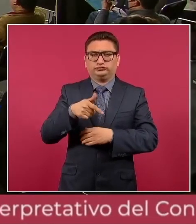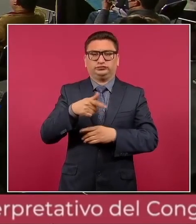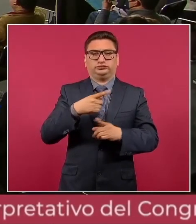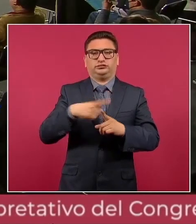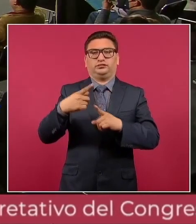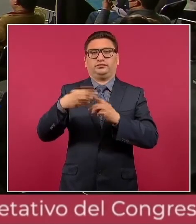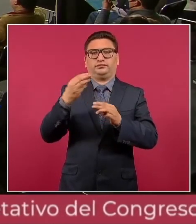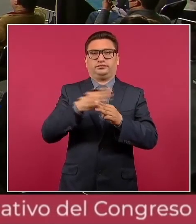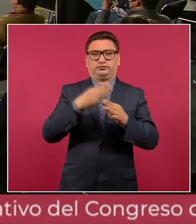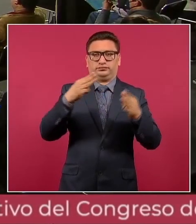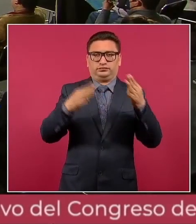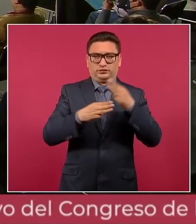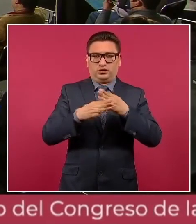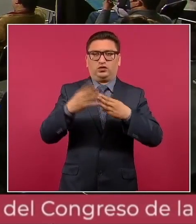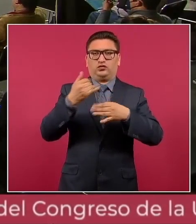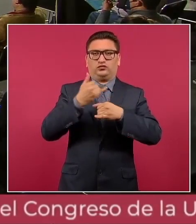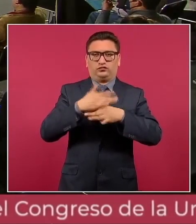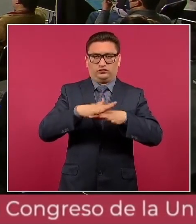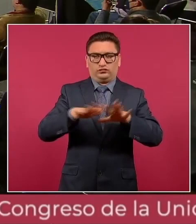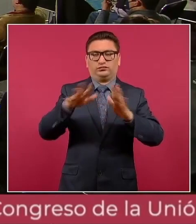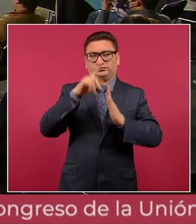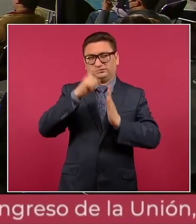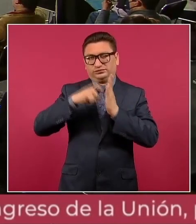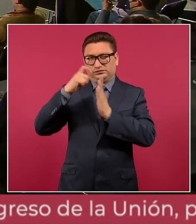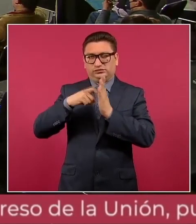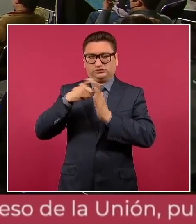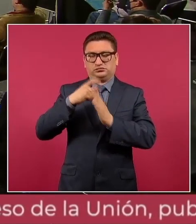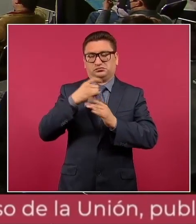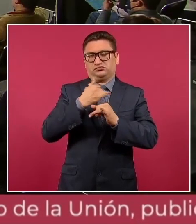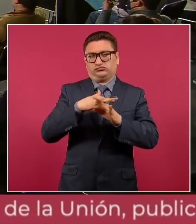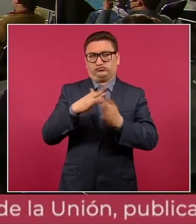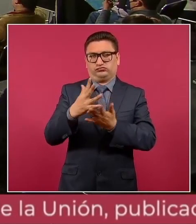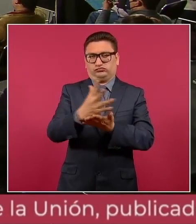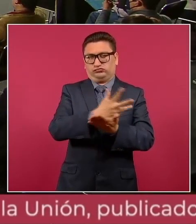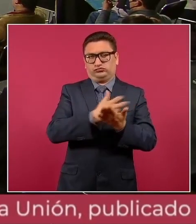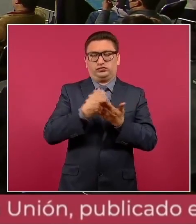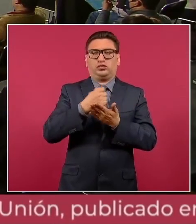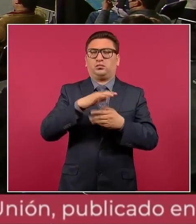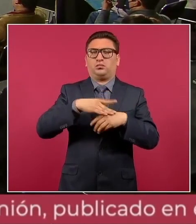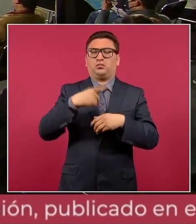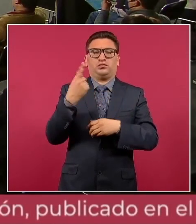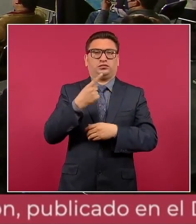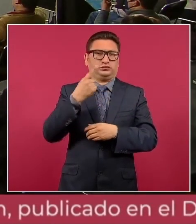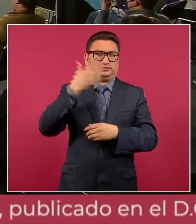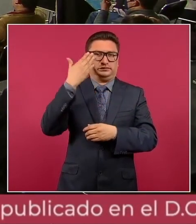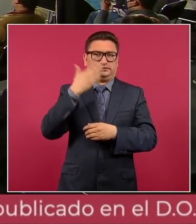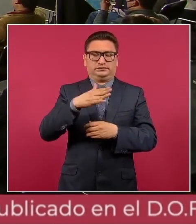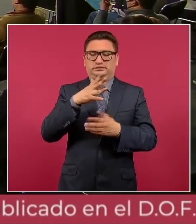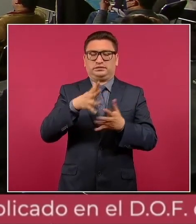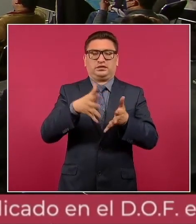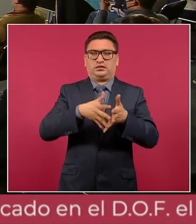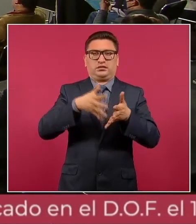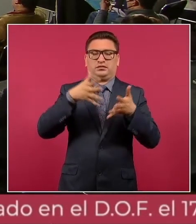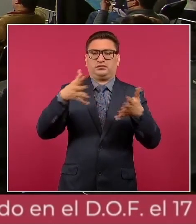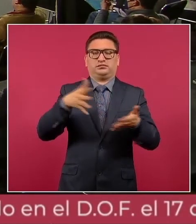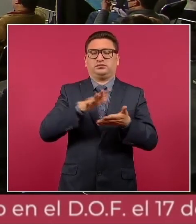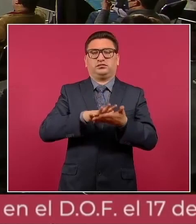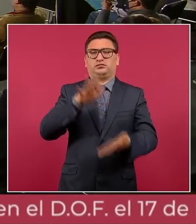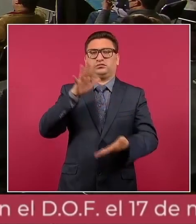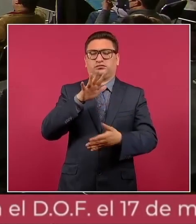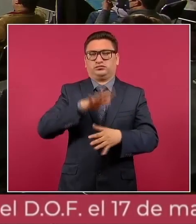los materiales y la información arqueológica que hemos recuperado. En mucho se debe a que gran parte del